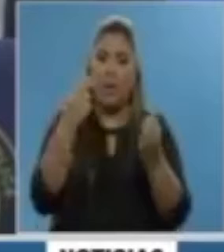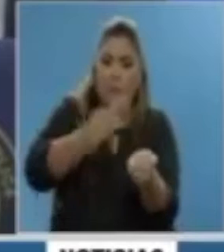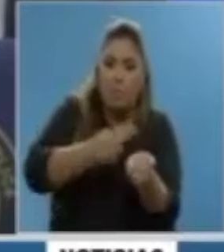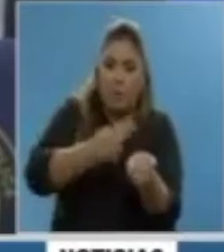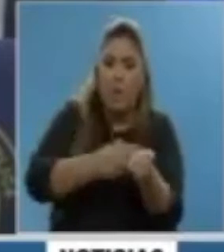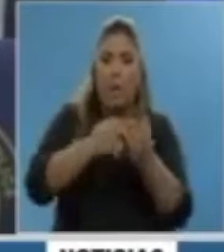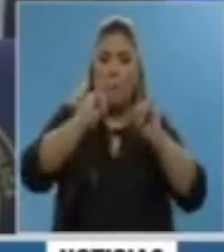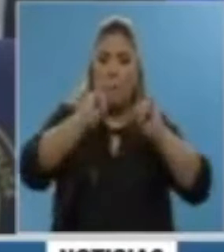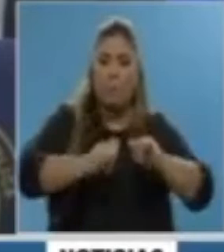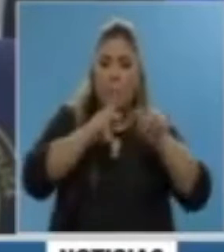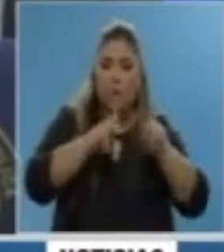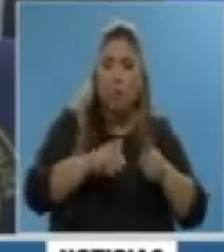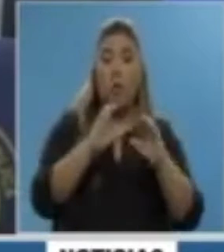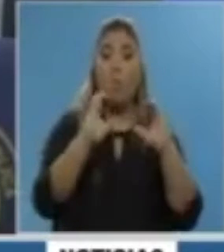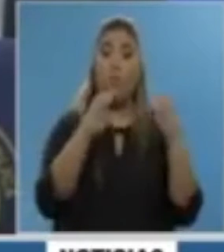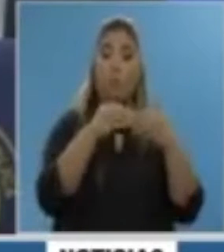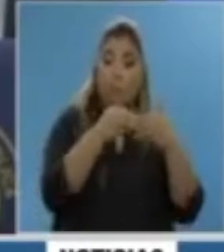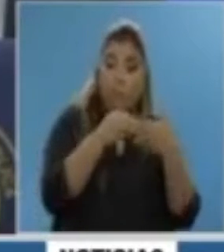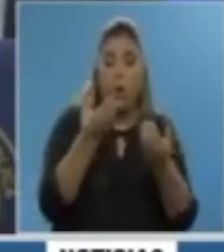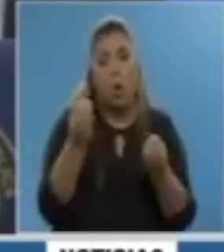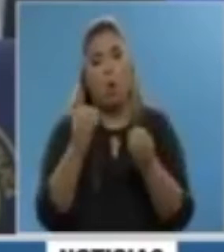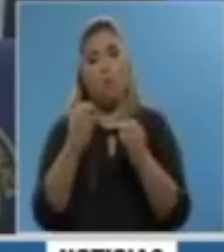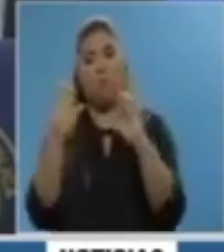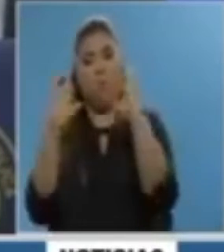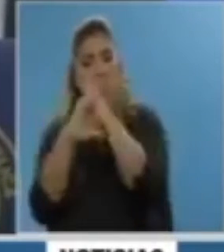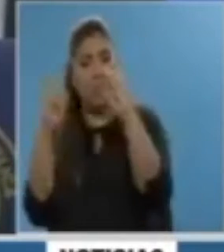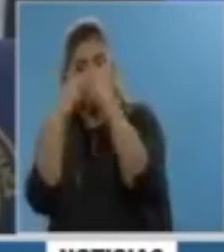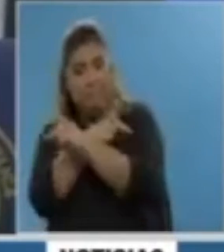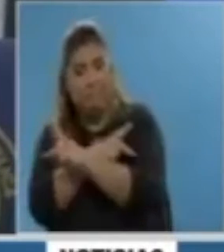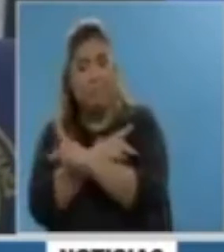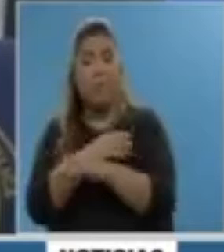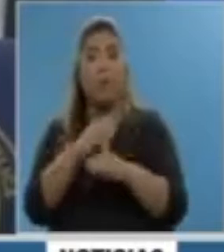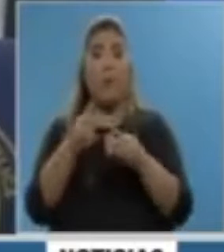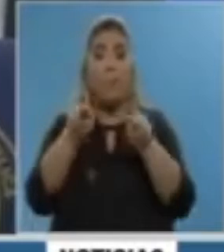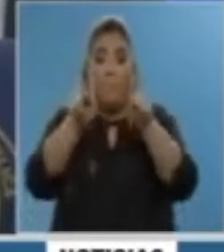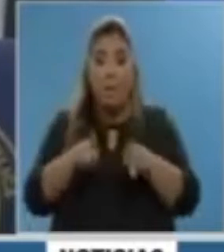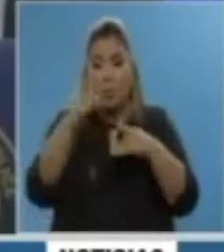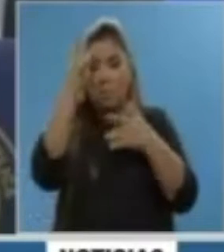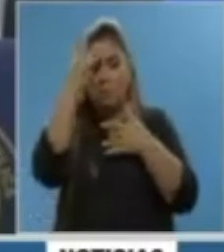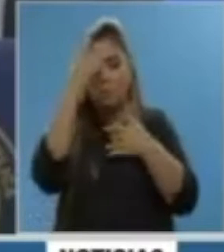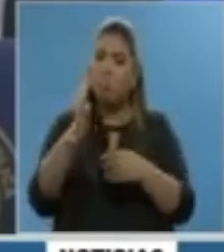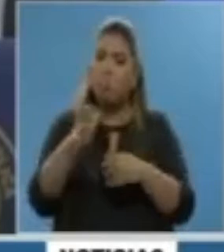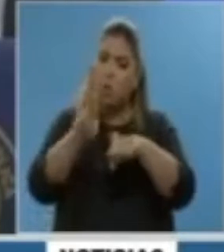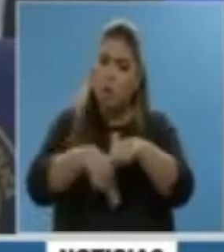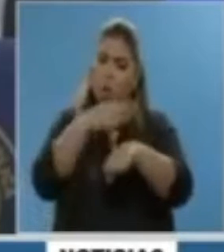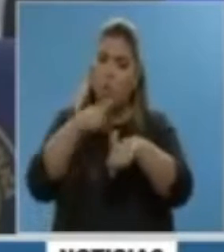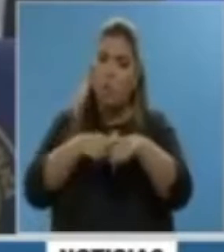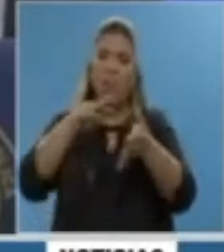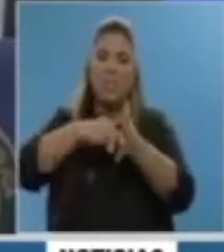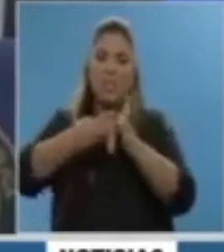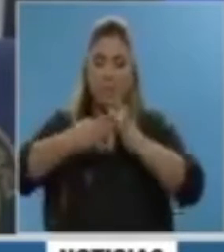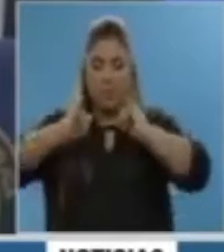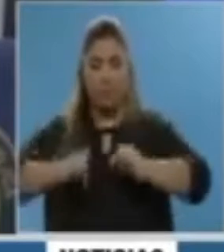sea en cuidado intensivo o en sala general, mientras que los casos leves son principalmente los que fueron manejados en aislamiento